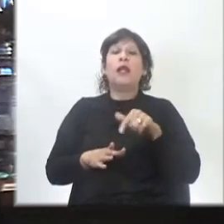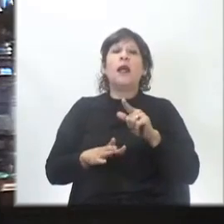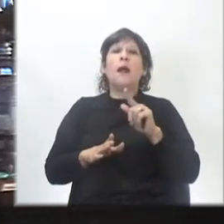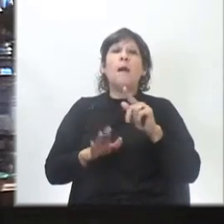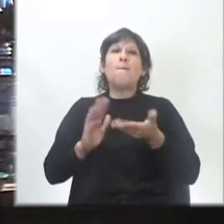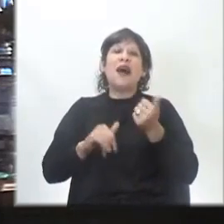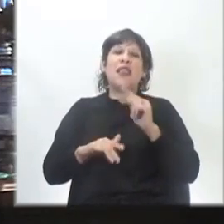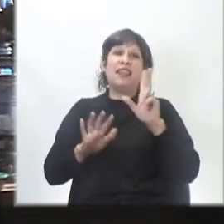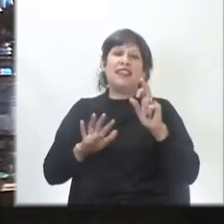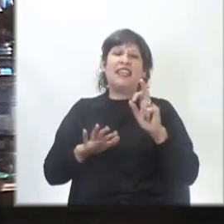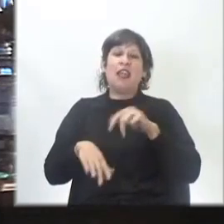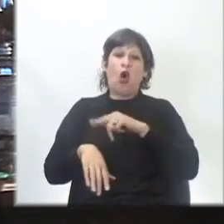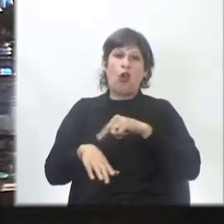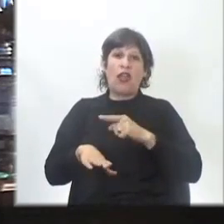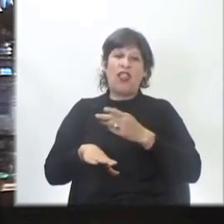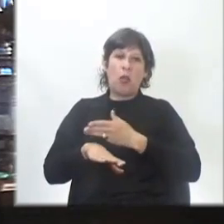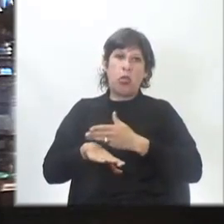otro.